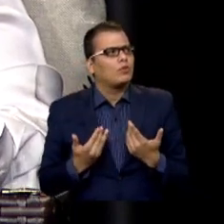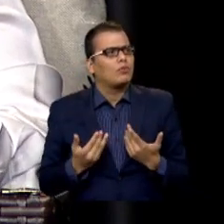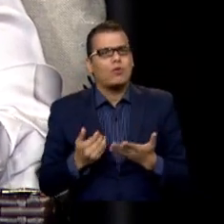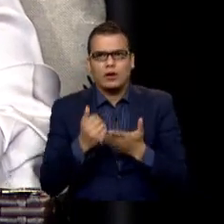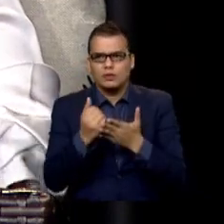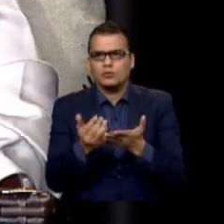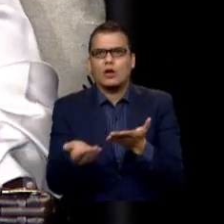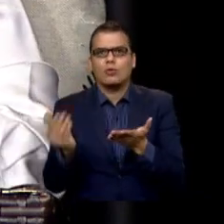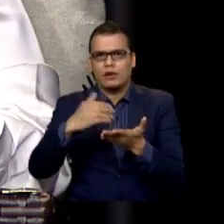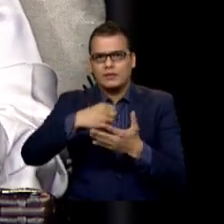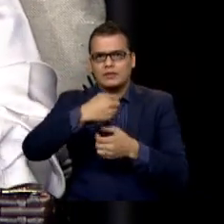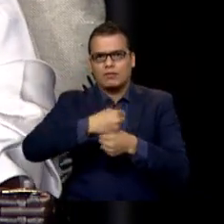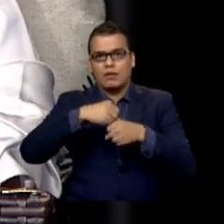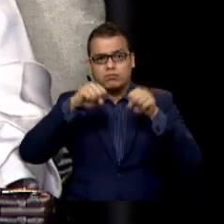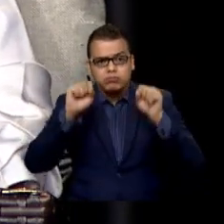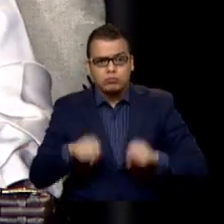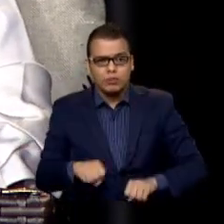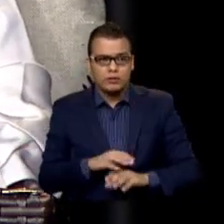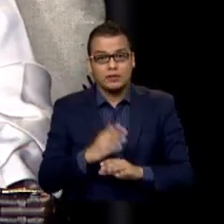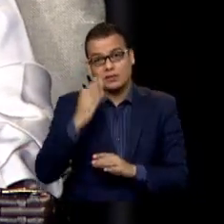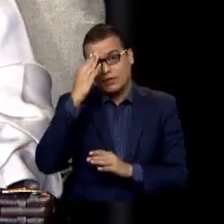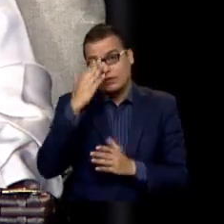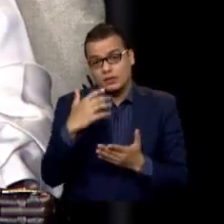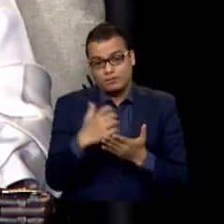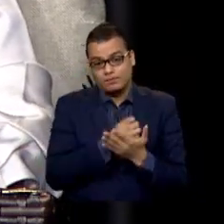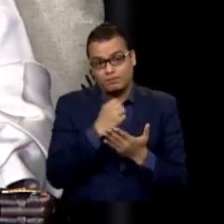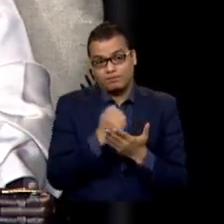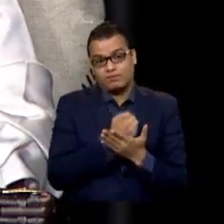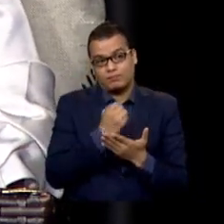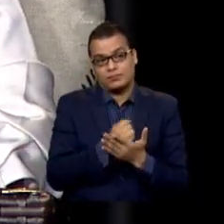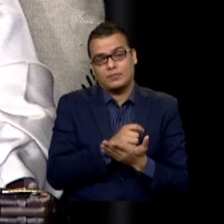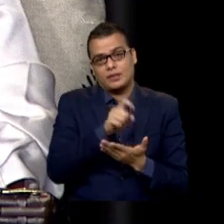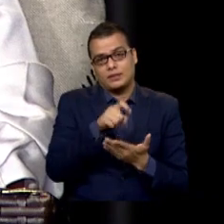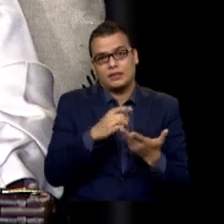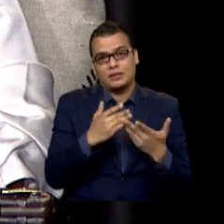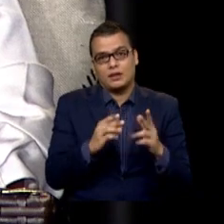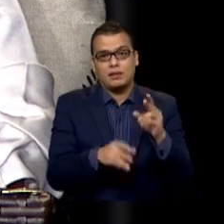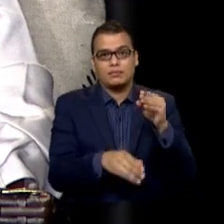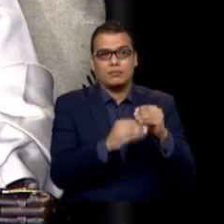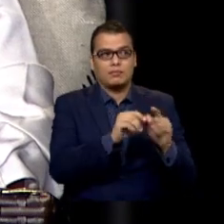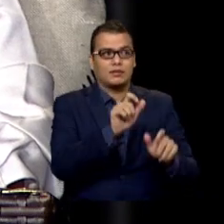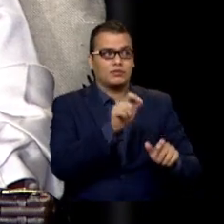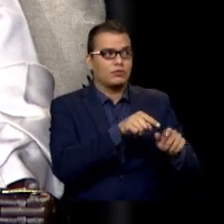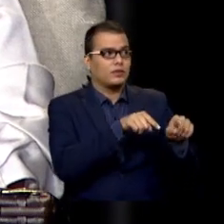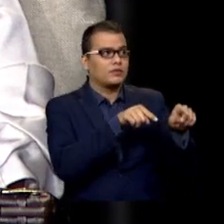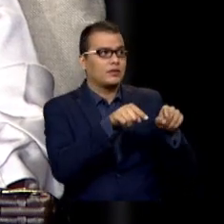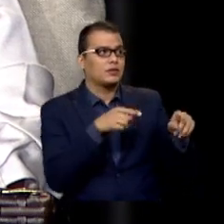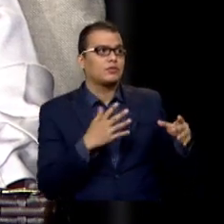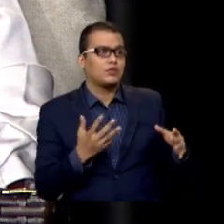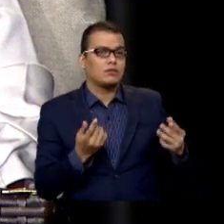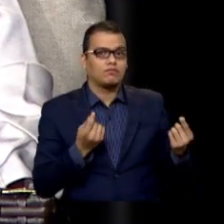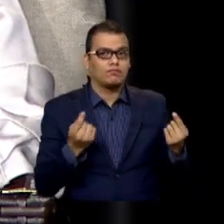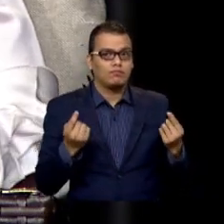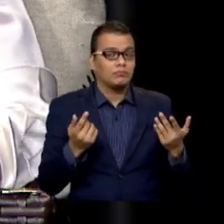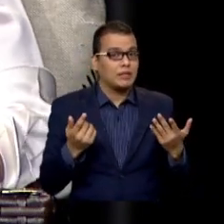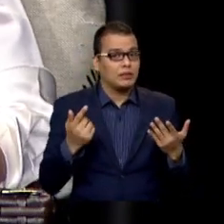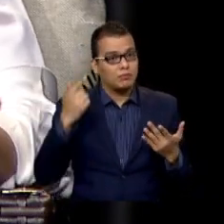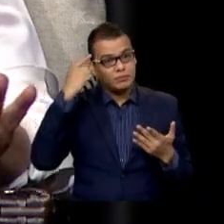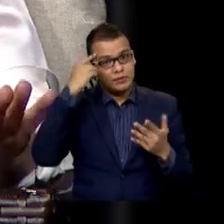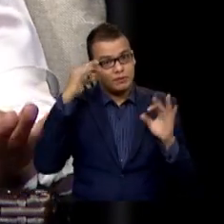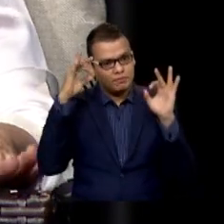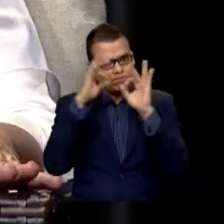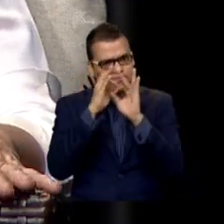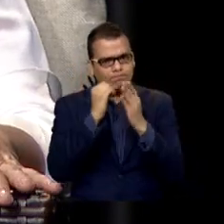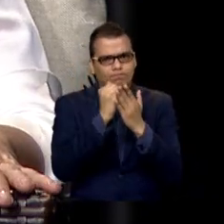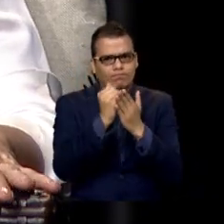permita realizar su actividad, de la que dependen también sus ingresos, y de un grupo de personas que están a su alrededor, pero garantizar la salud. Y nos